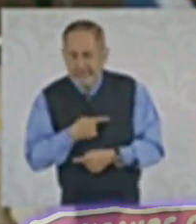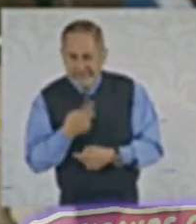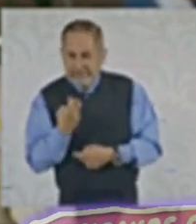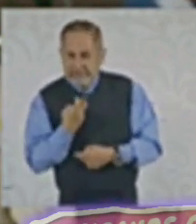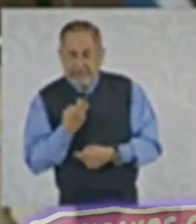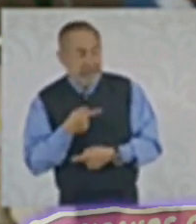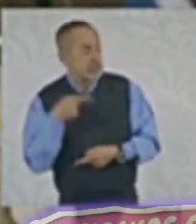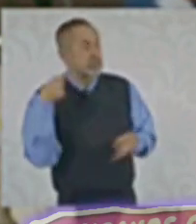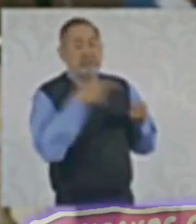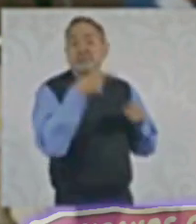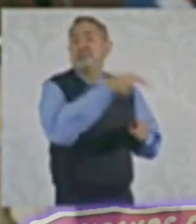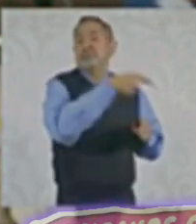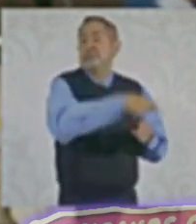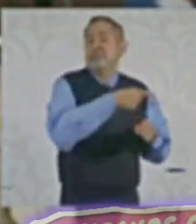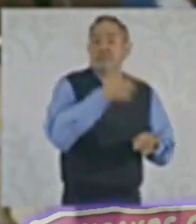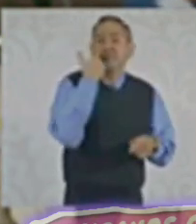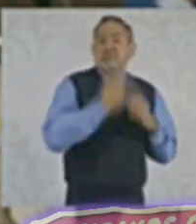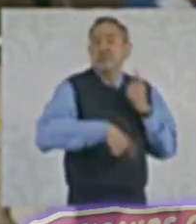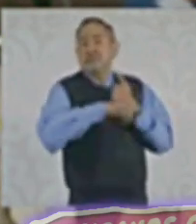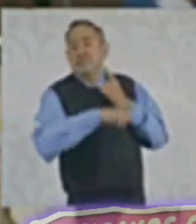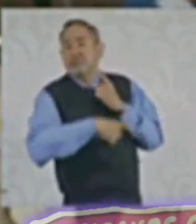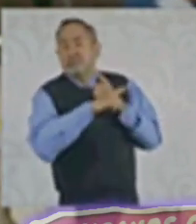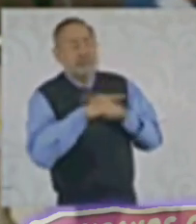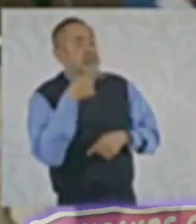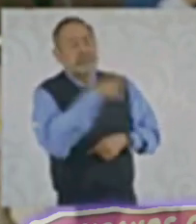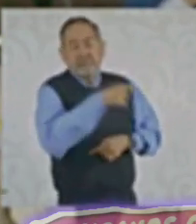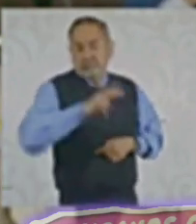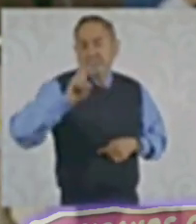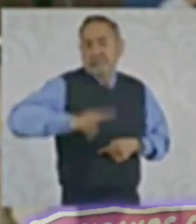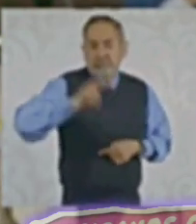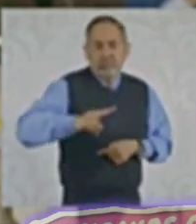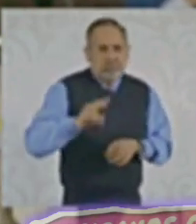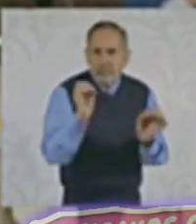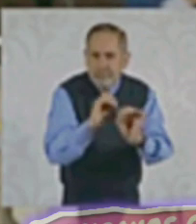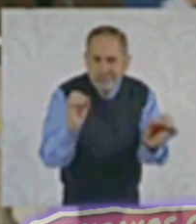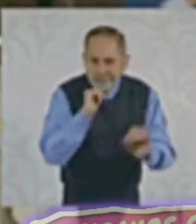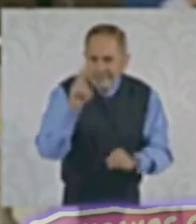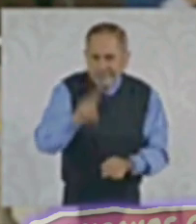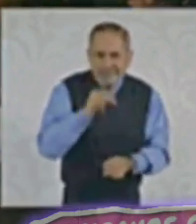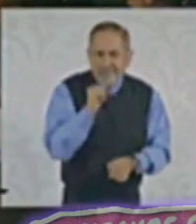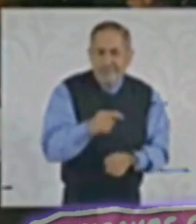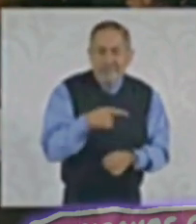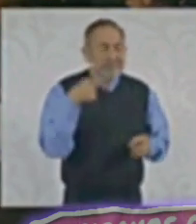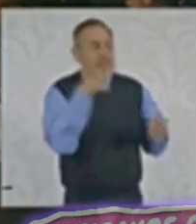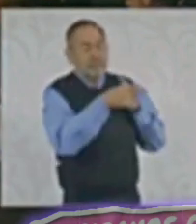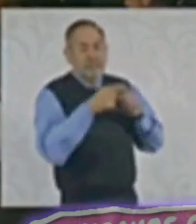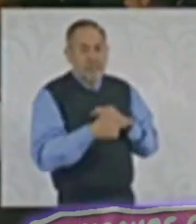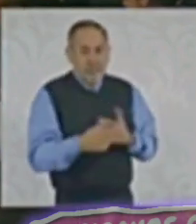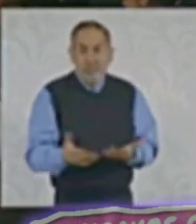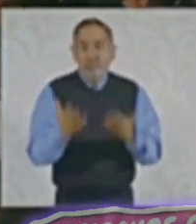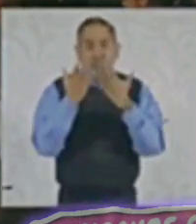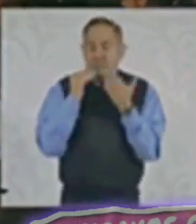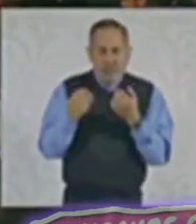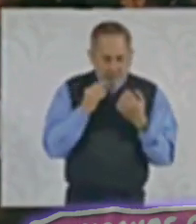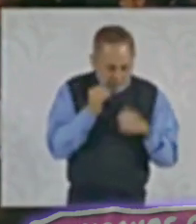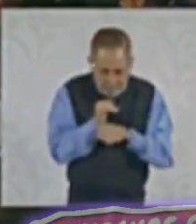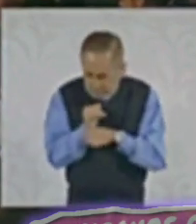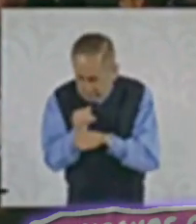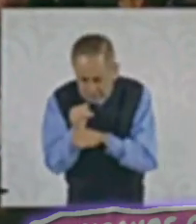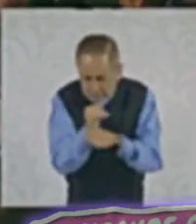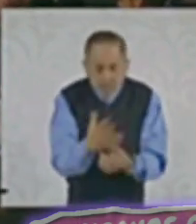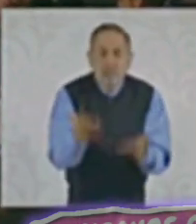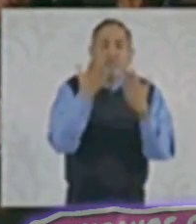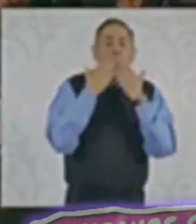de violación y luego cuando determinan, por violación primero, y cuando determinan que no existió tal